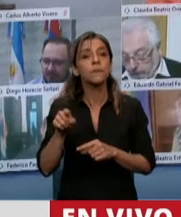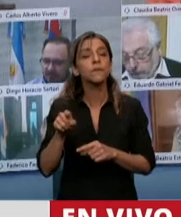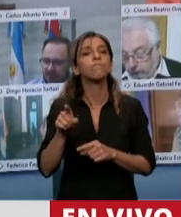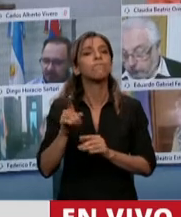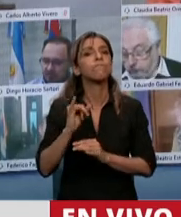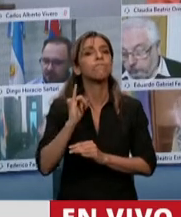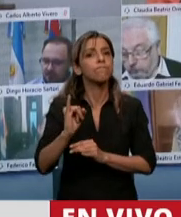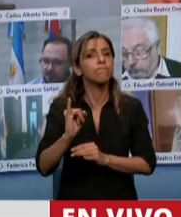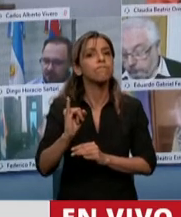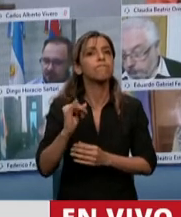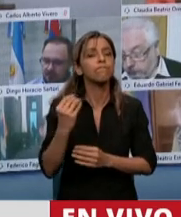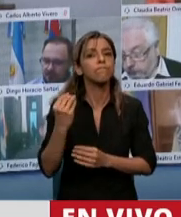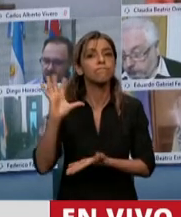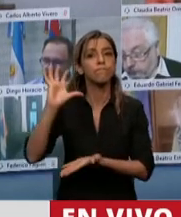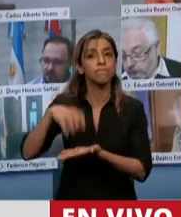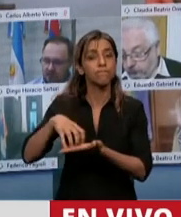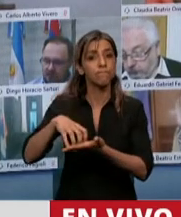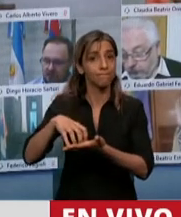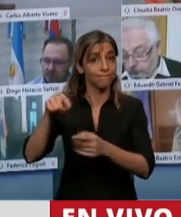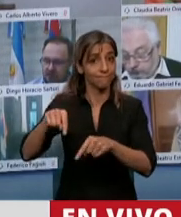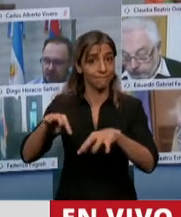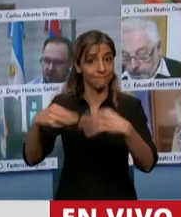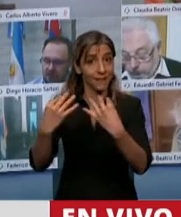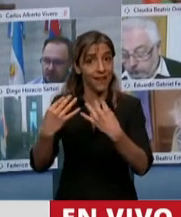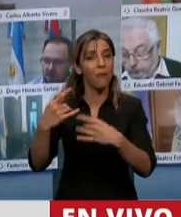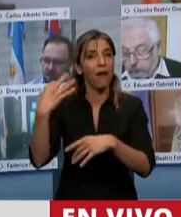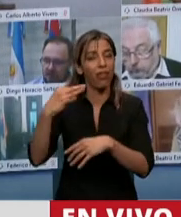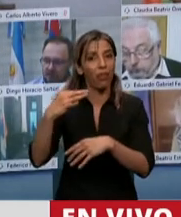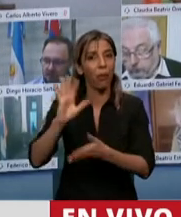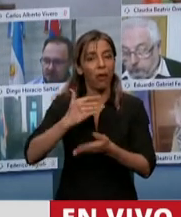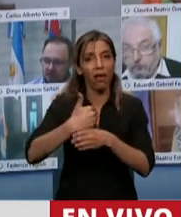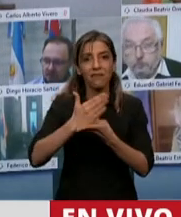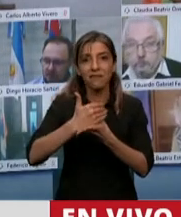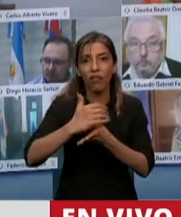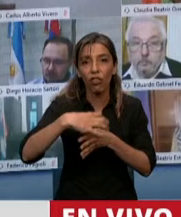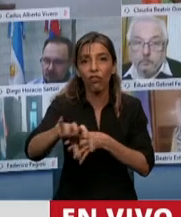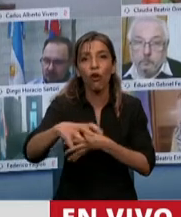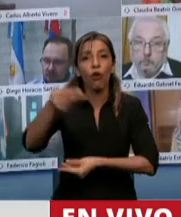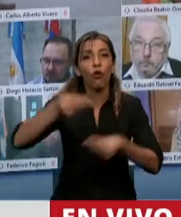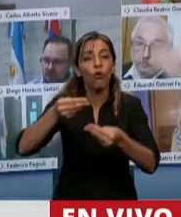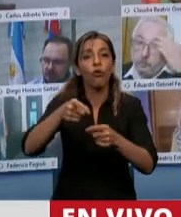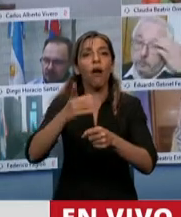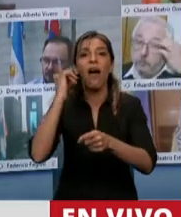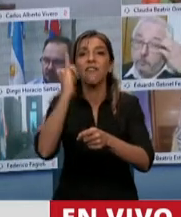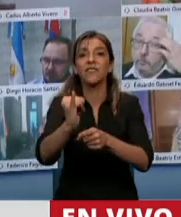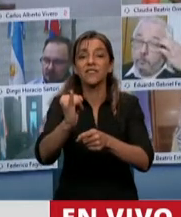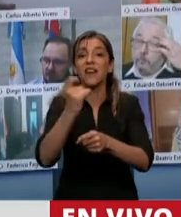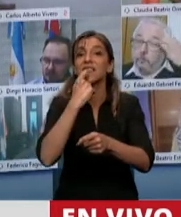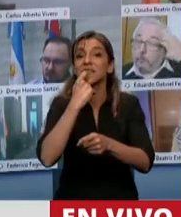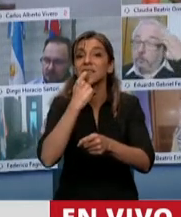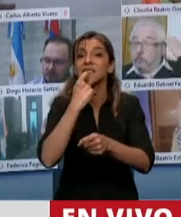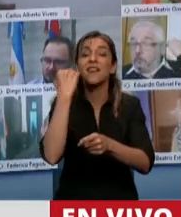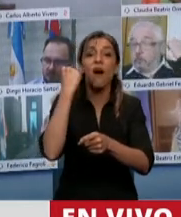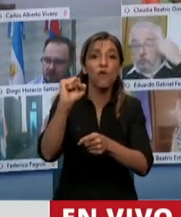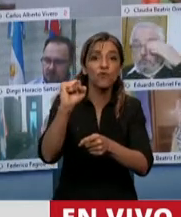a contaduría de la Cámara. Ese era el objetivo del artículo 22. Que contaduría de la Cámara pueda tener todos